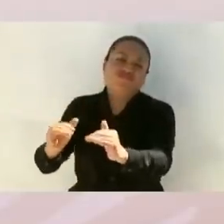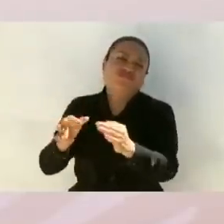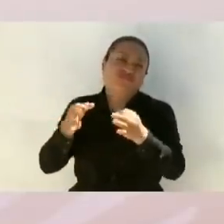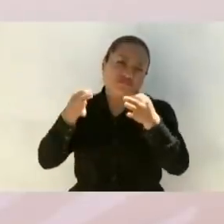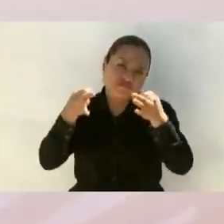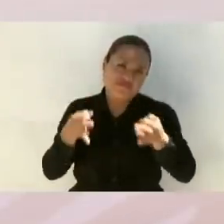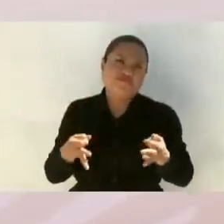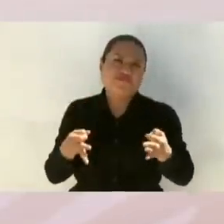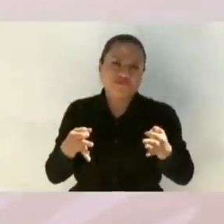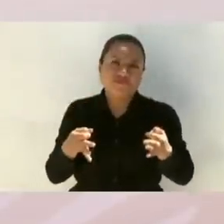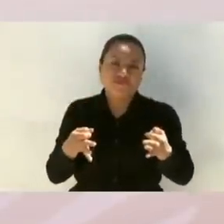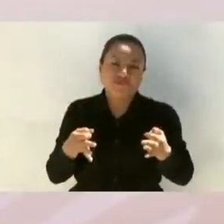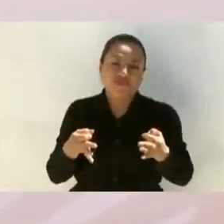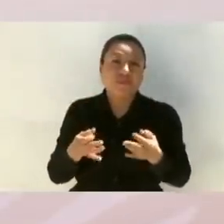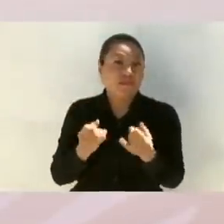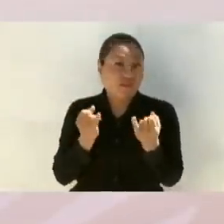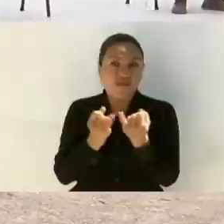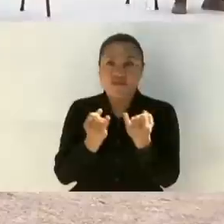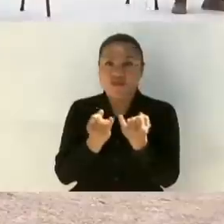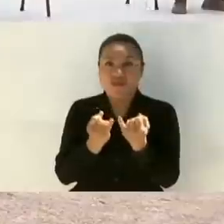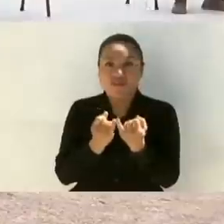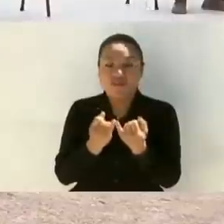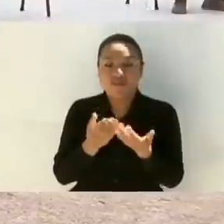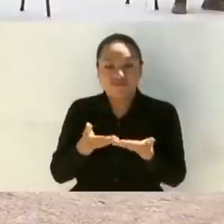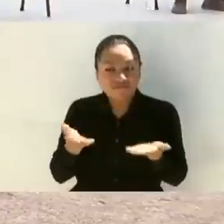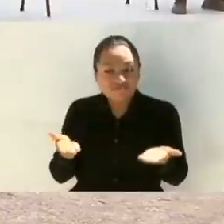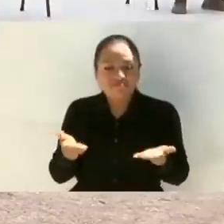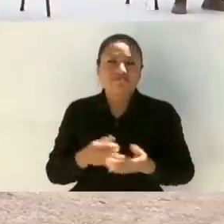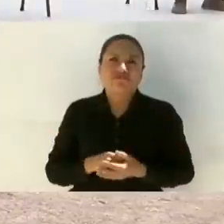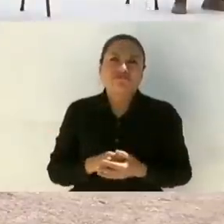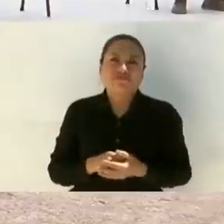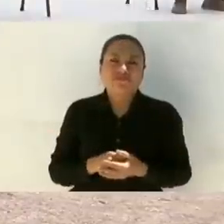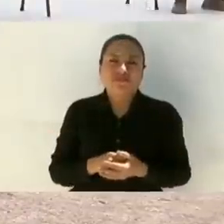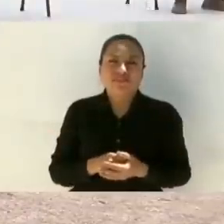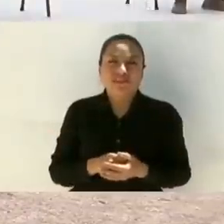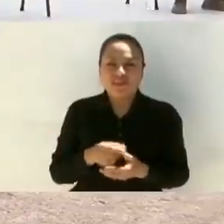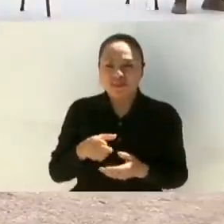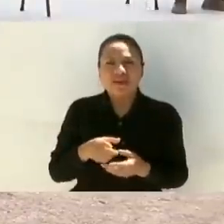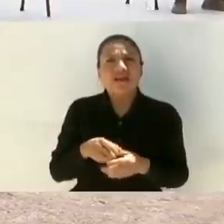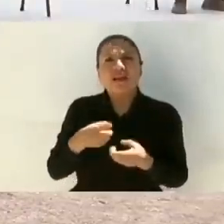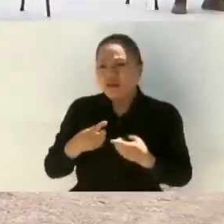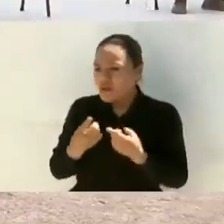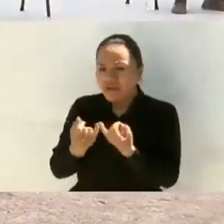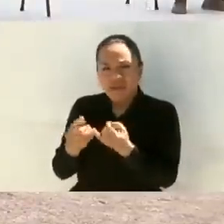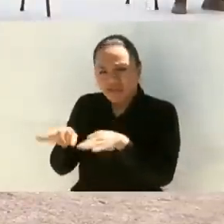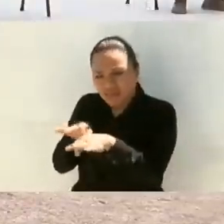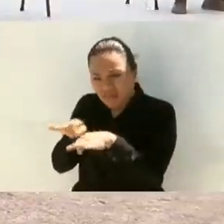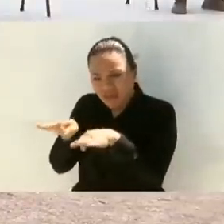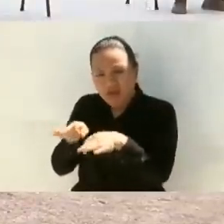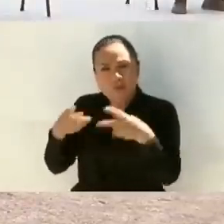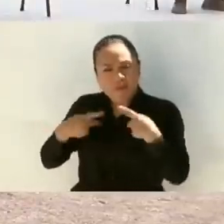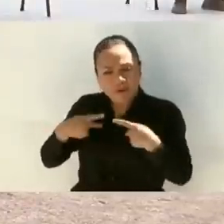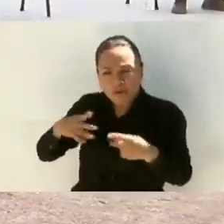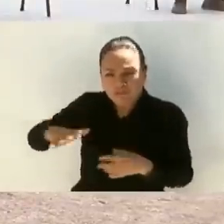Pero al mismo tiempo, se da trabajo a la gente,